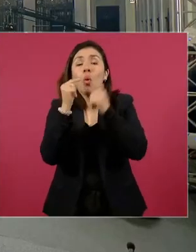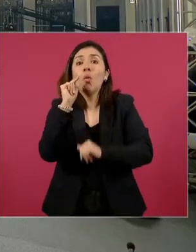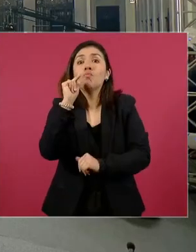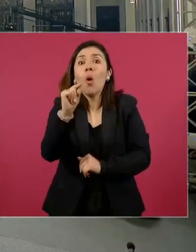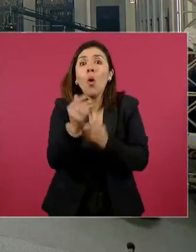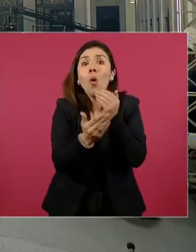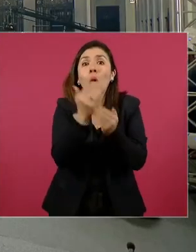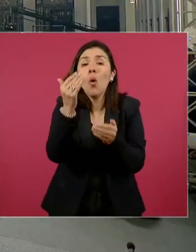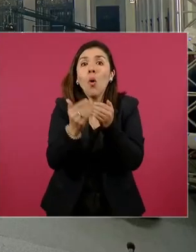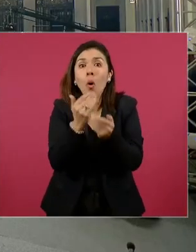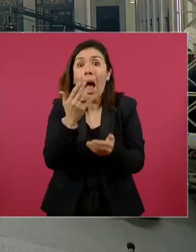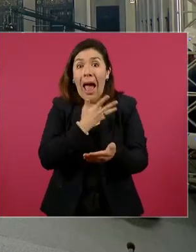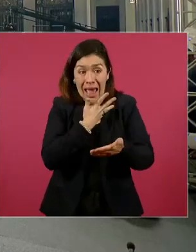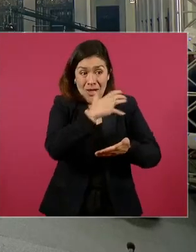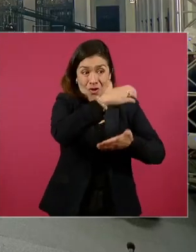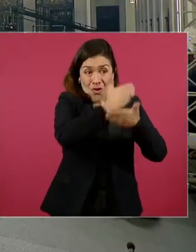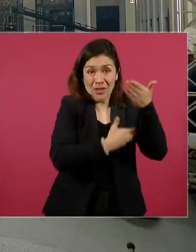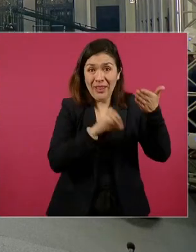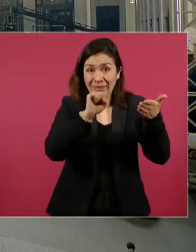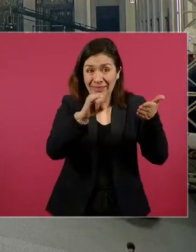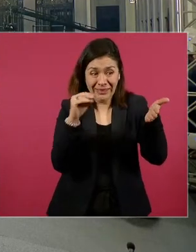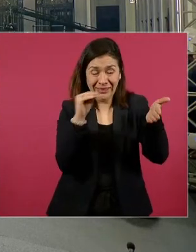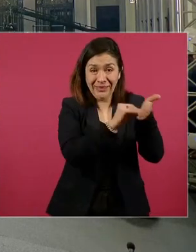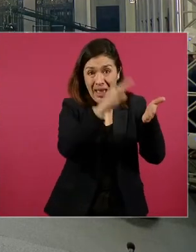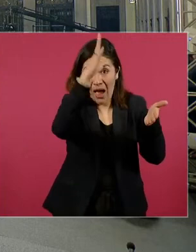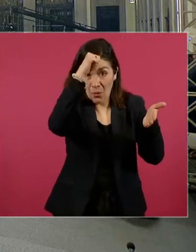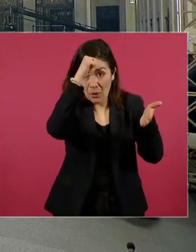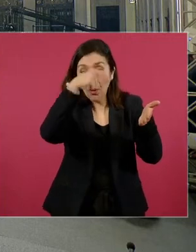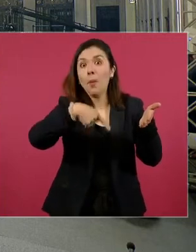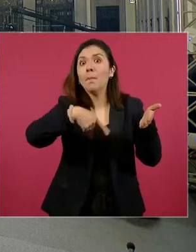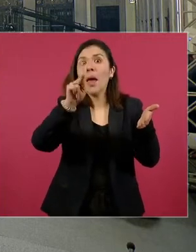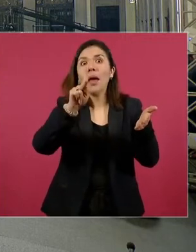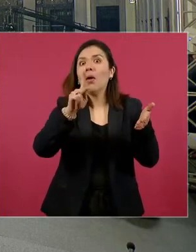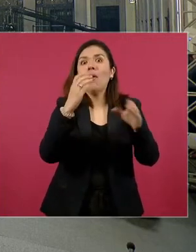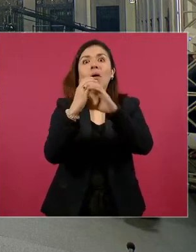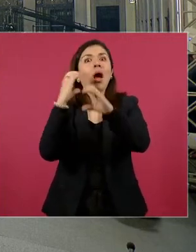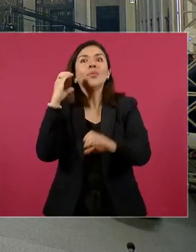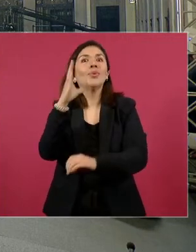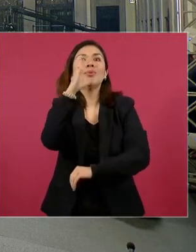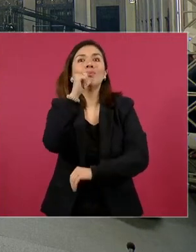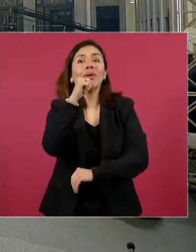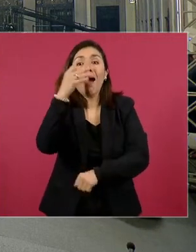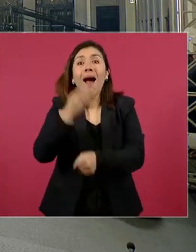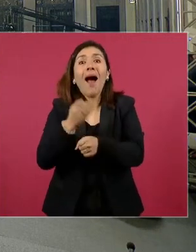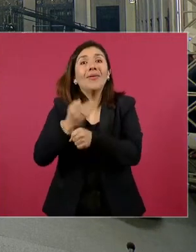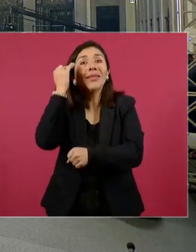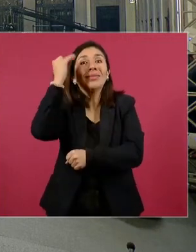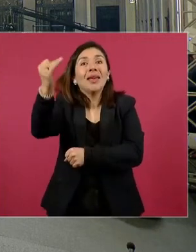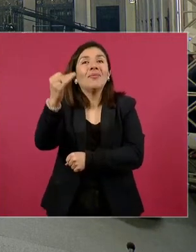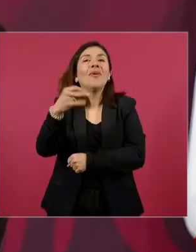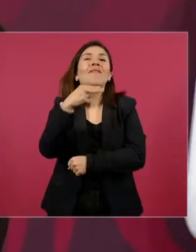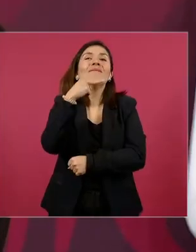suficientes. Está el contrato, pero ellos no pueden porque en esta temporada